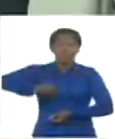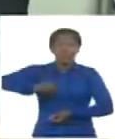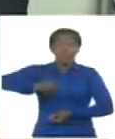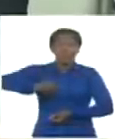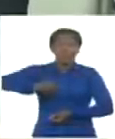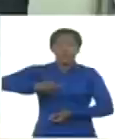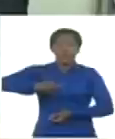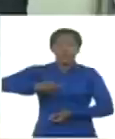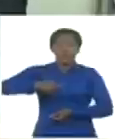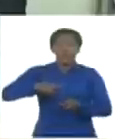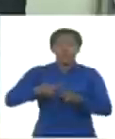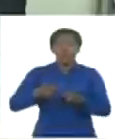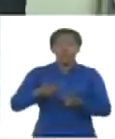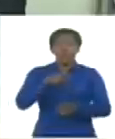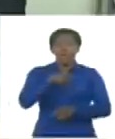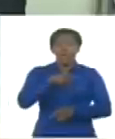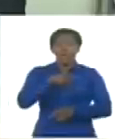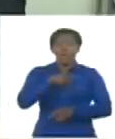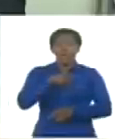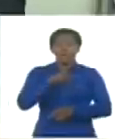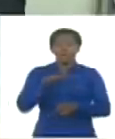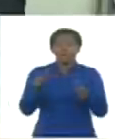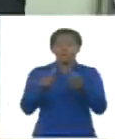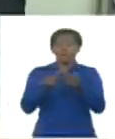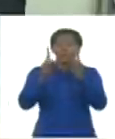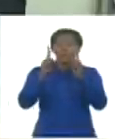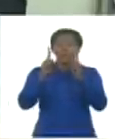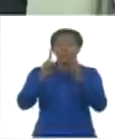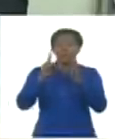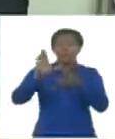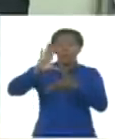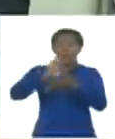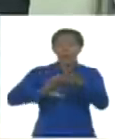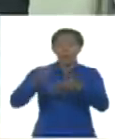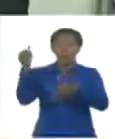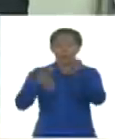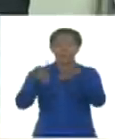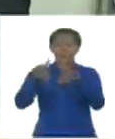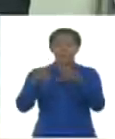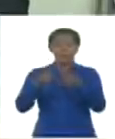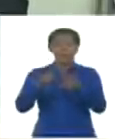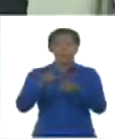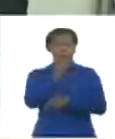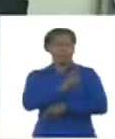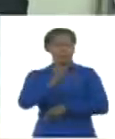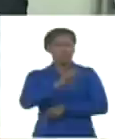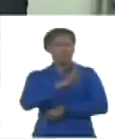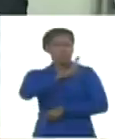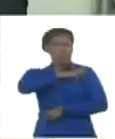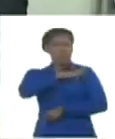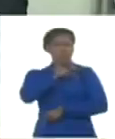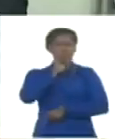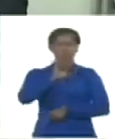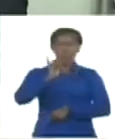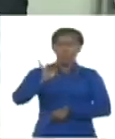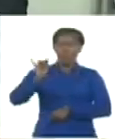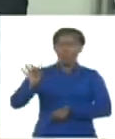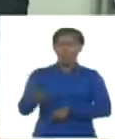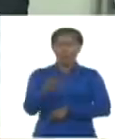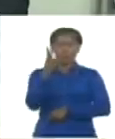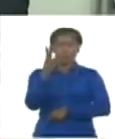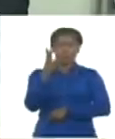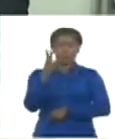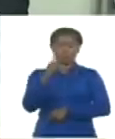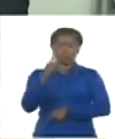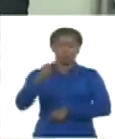a determinar quién asiste y quién no. It has no right, no tiene derecho,